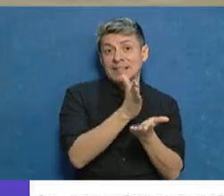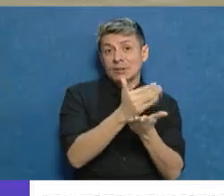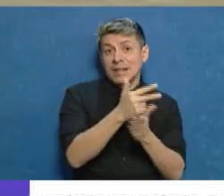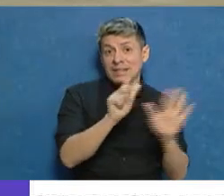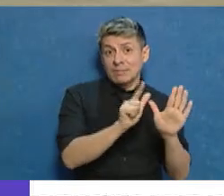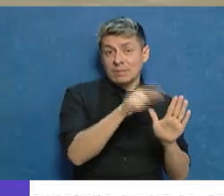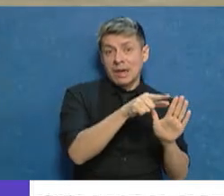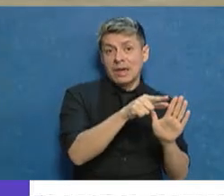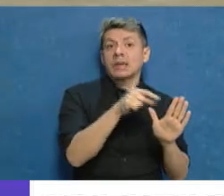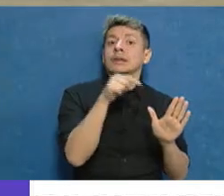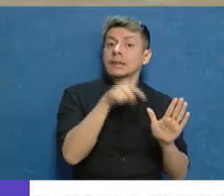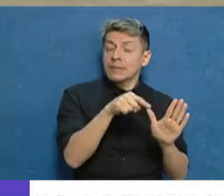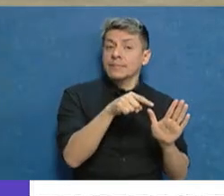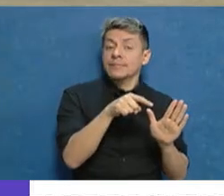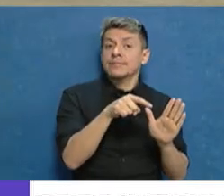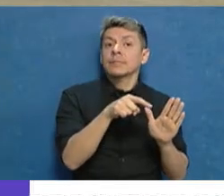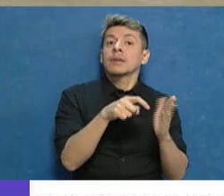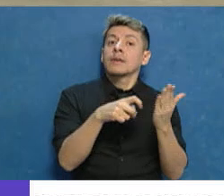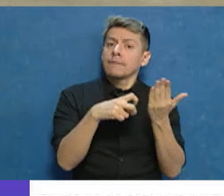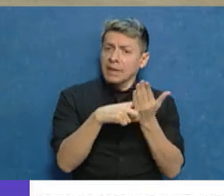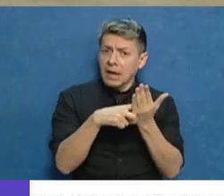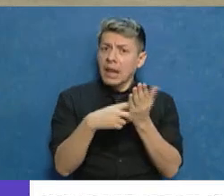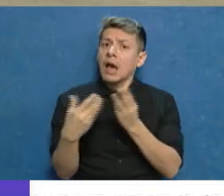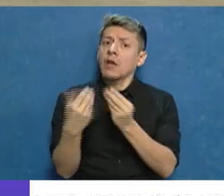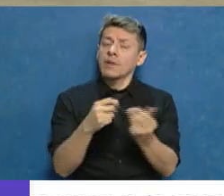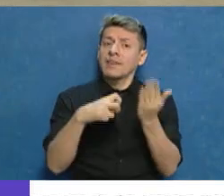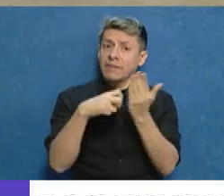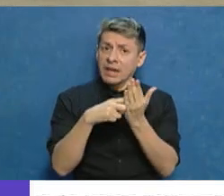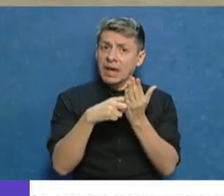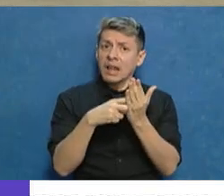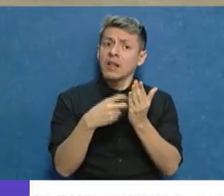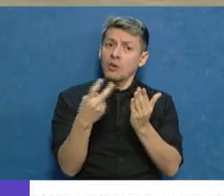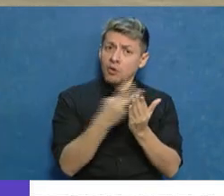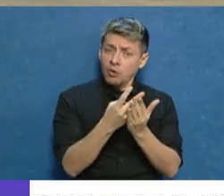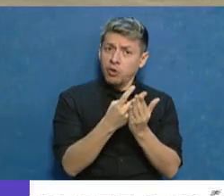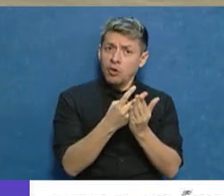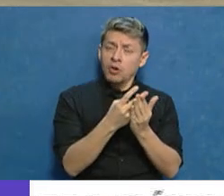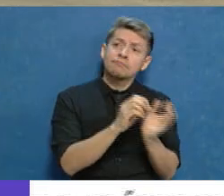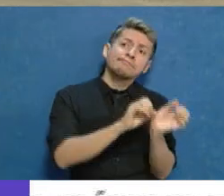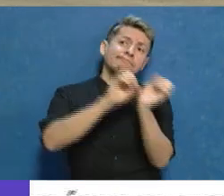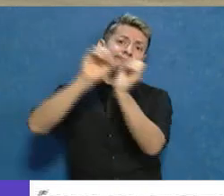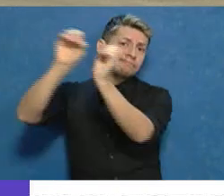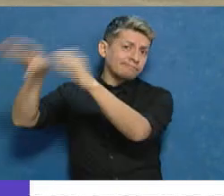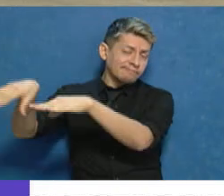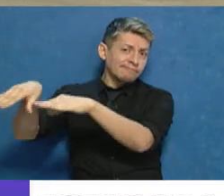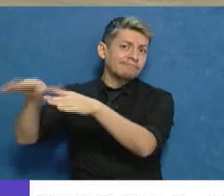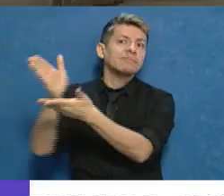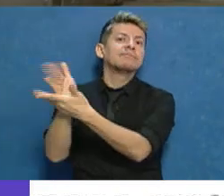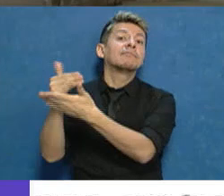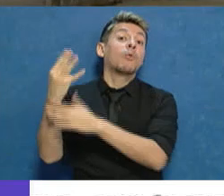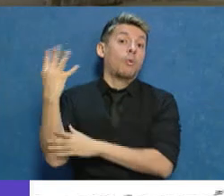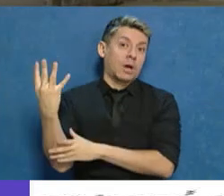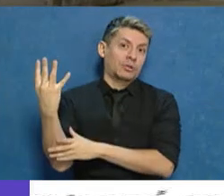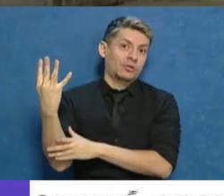pasado el fiscal y el ayudante fiscal a cargo ha pasado a trabajar en la 4, es decir, mientras desinfectan